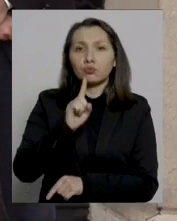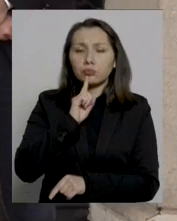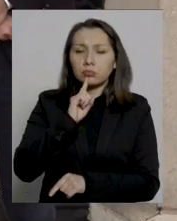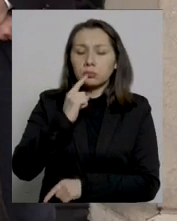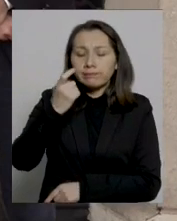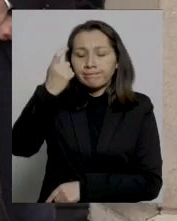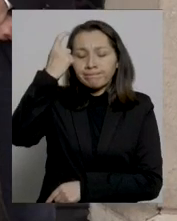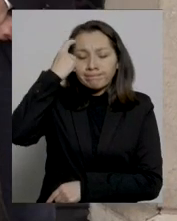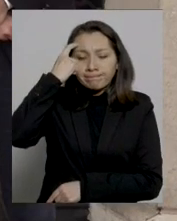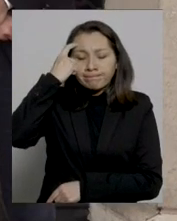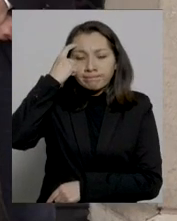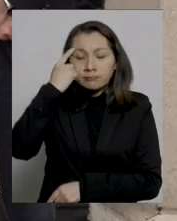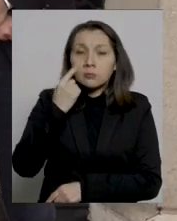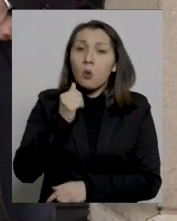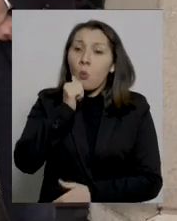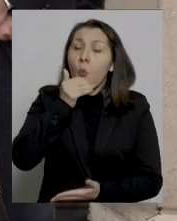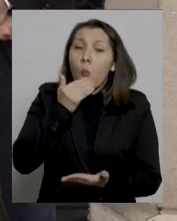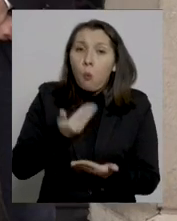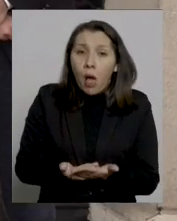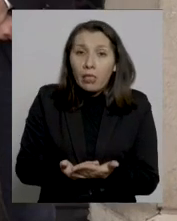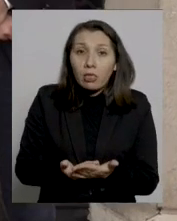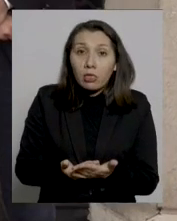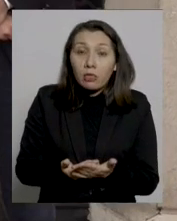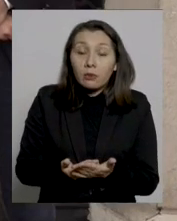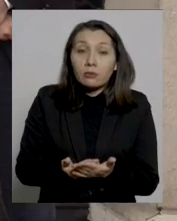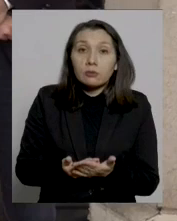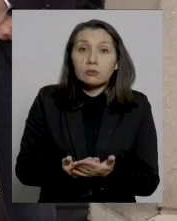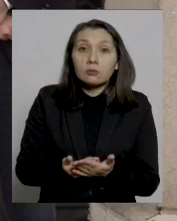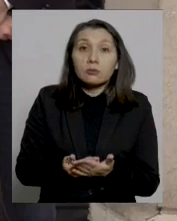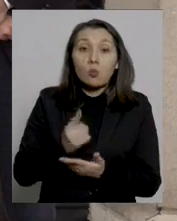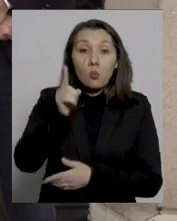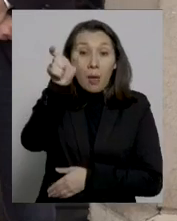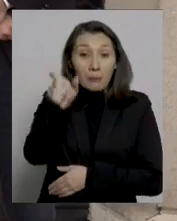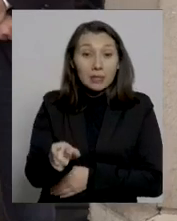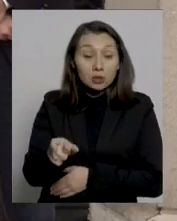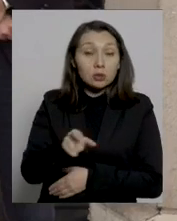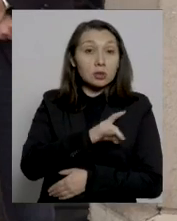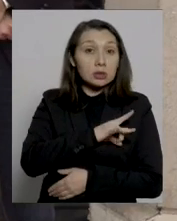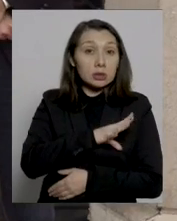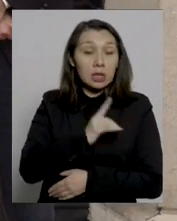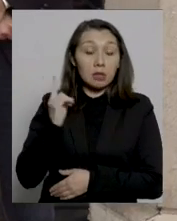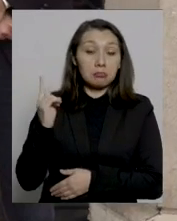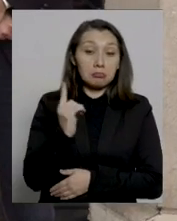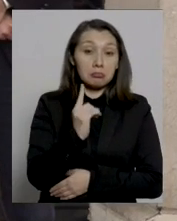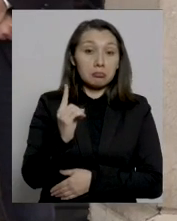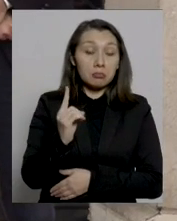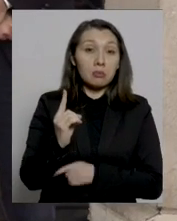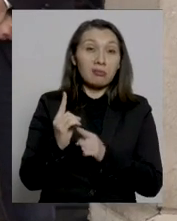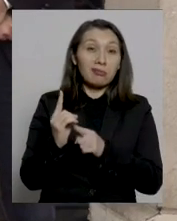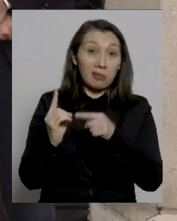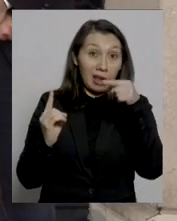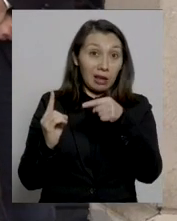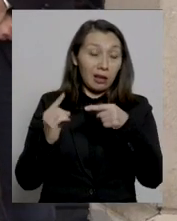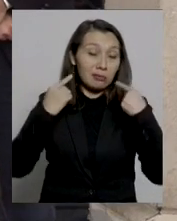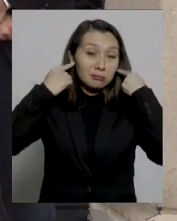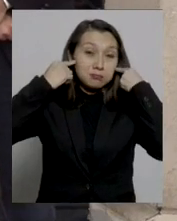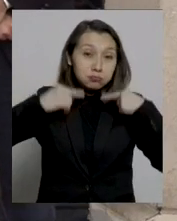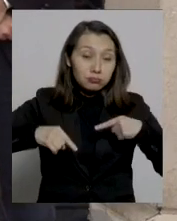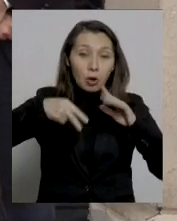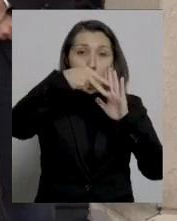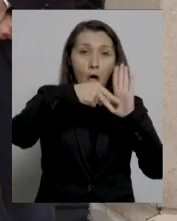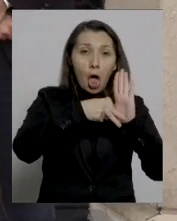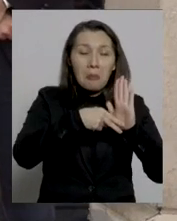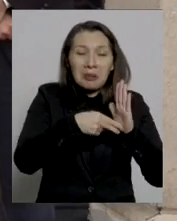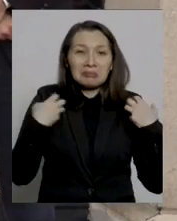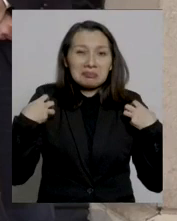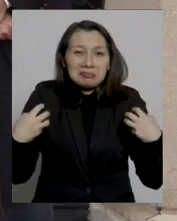plena conciencia que cada vez que hay un ciudadano de este país que infringe las normas